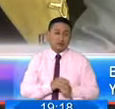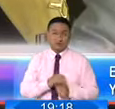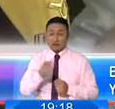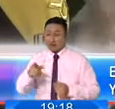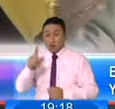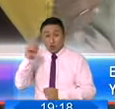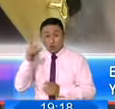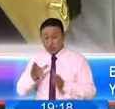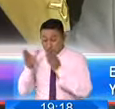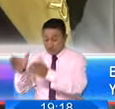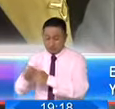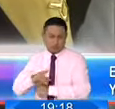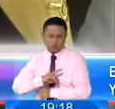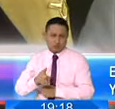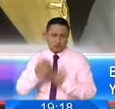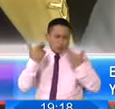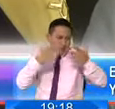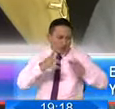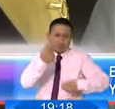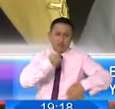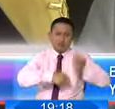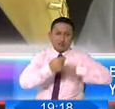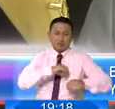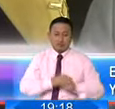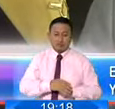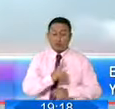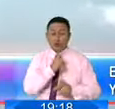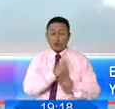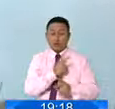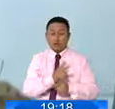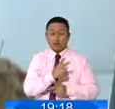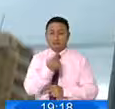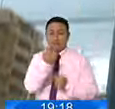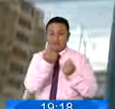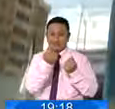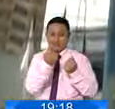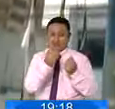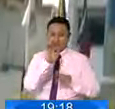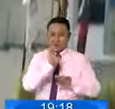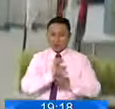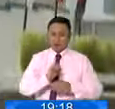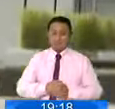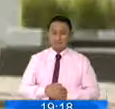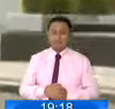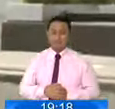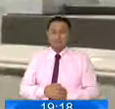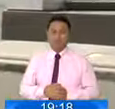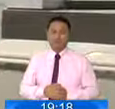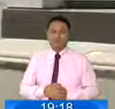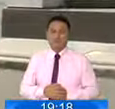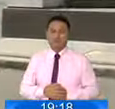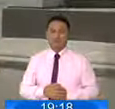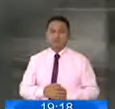conseguir, precautelando obviamente los intereses del país. Informó Héctor Romero.